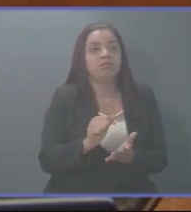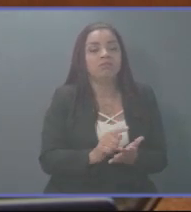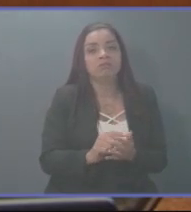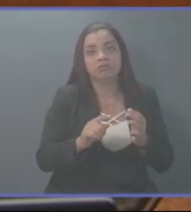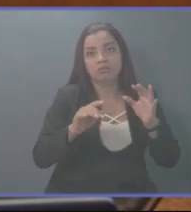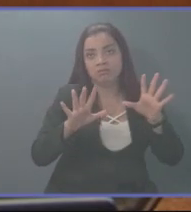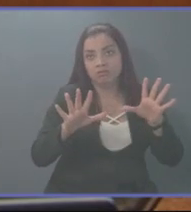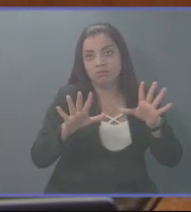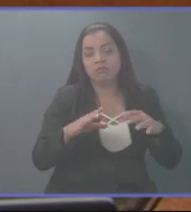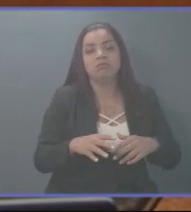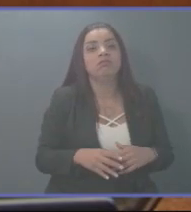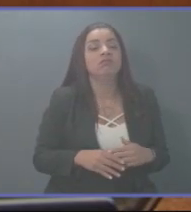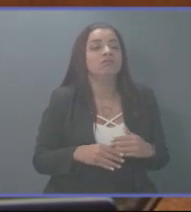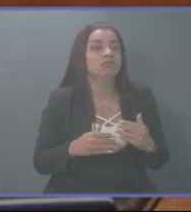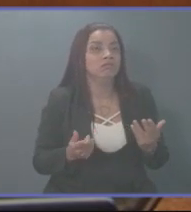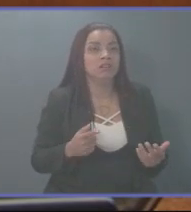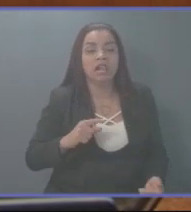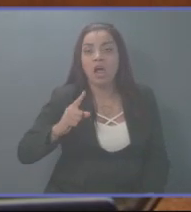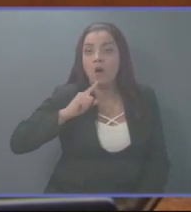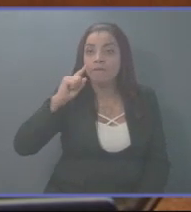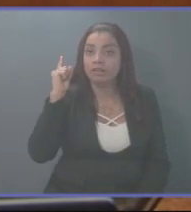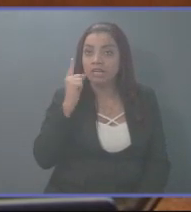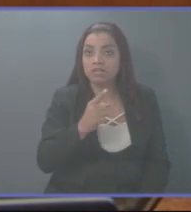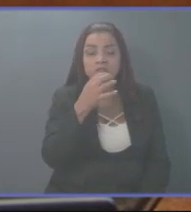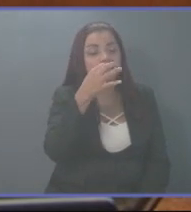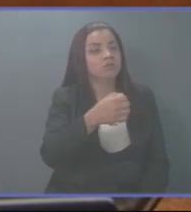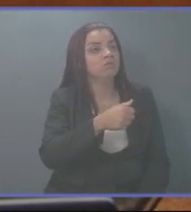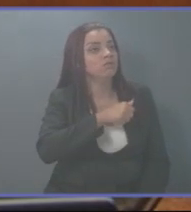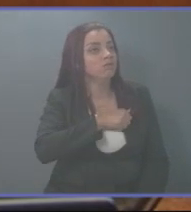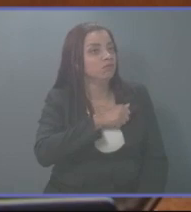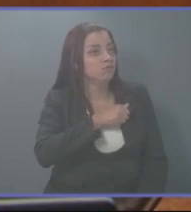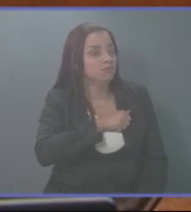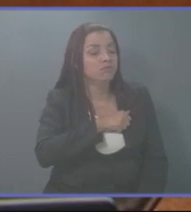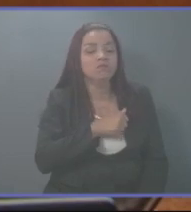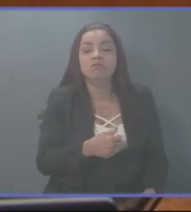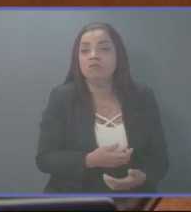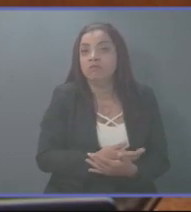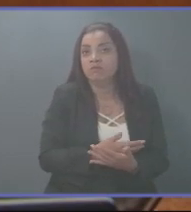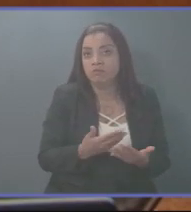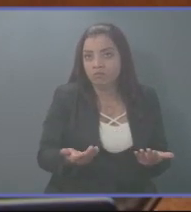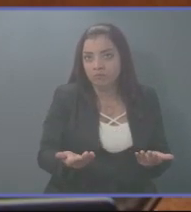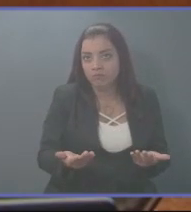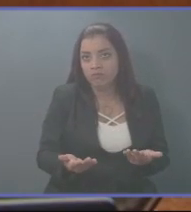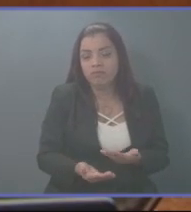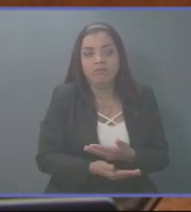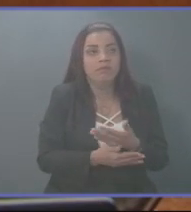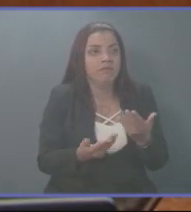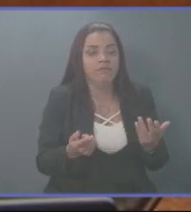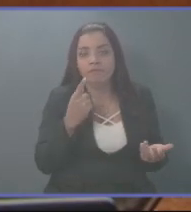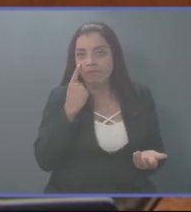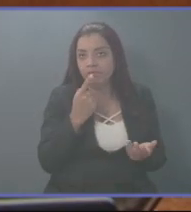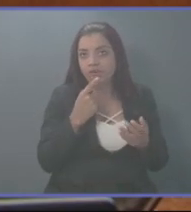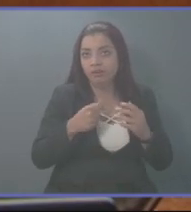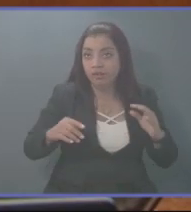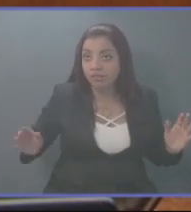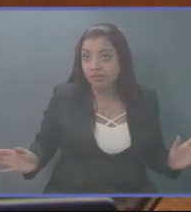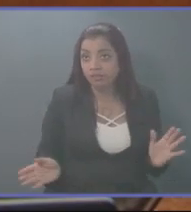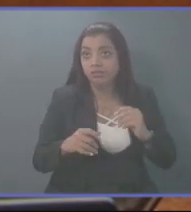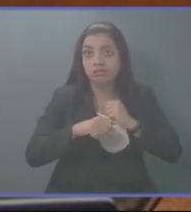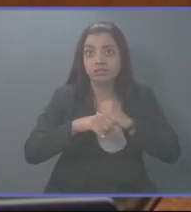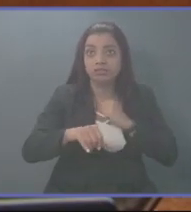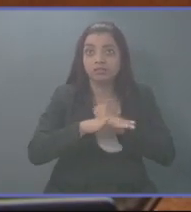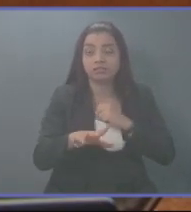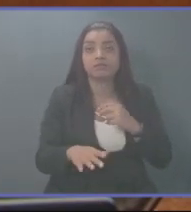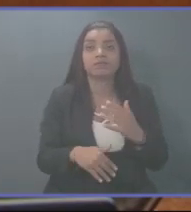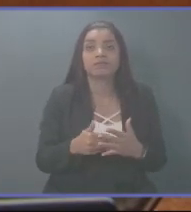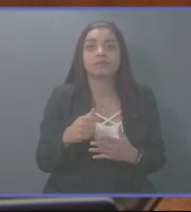10. La obligación y responsabilidades primarias de proporcionar asistencia